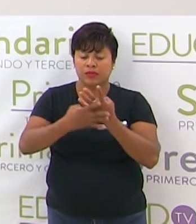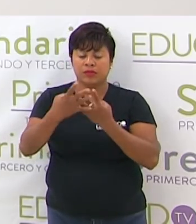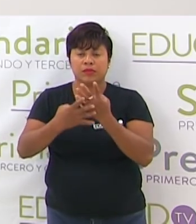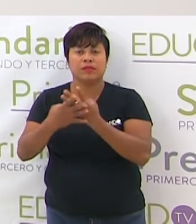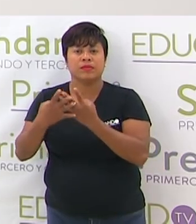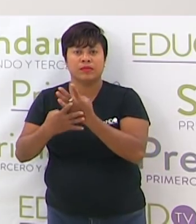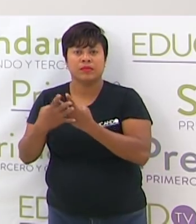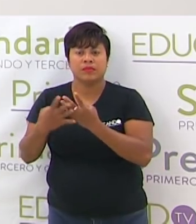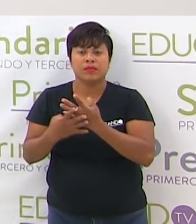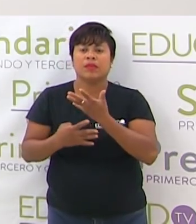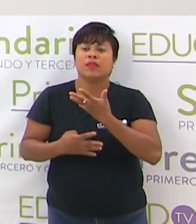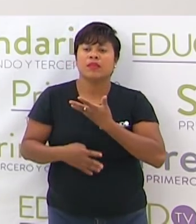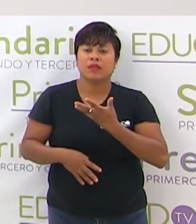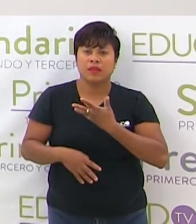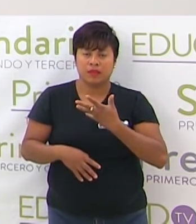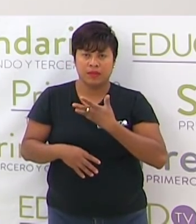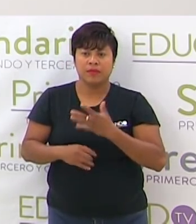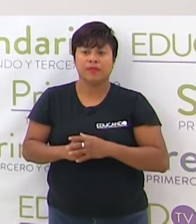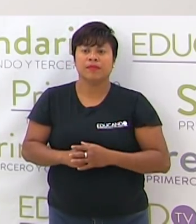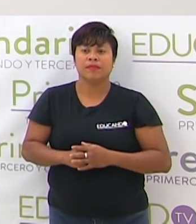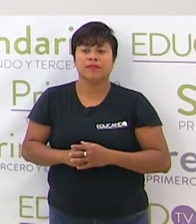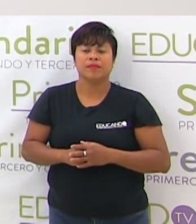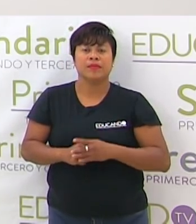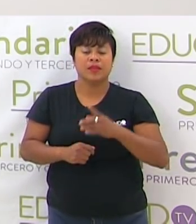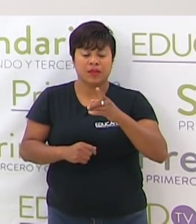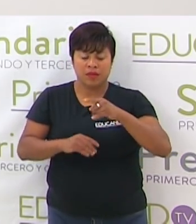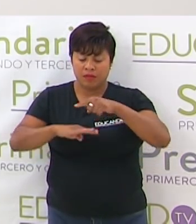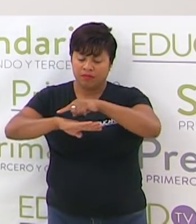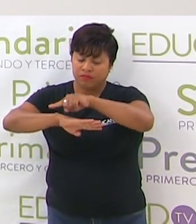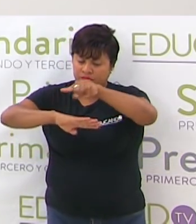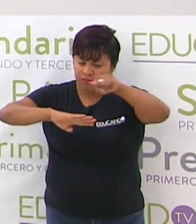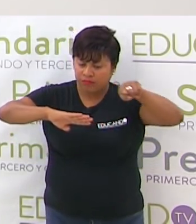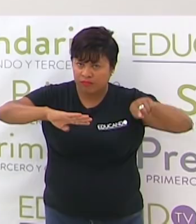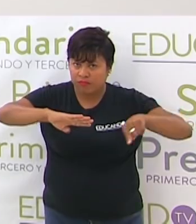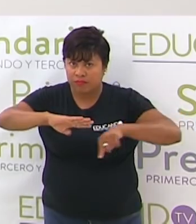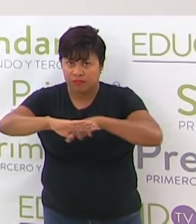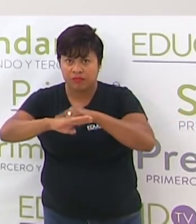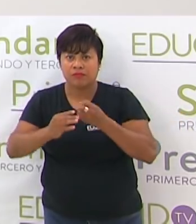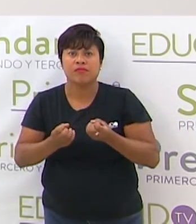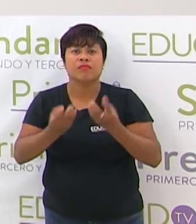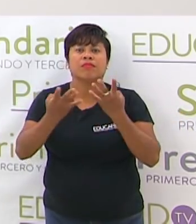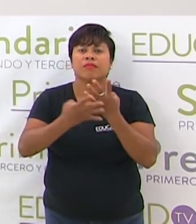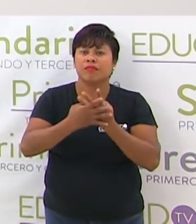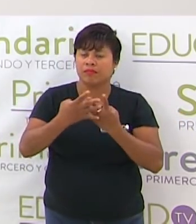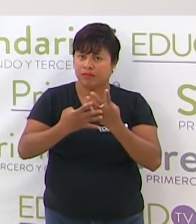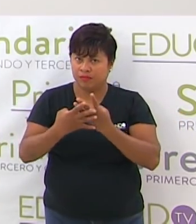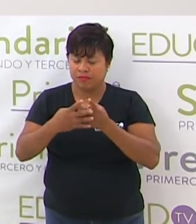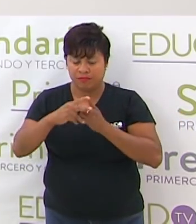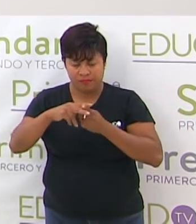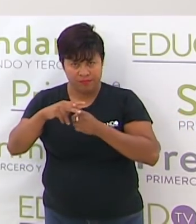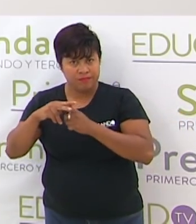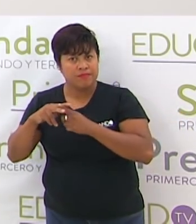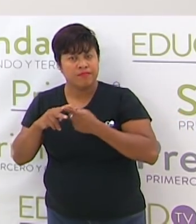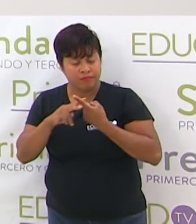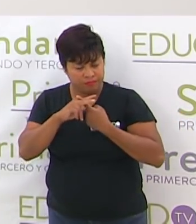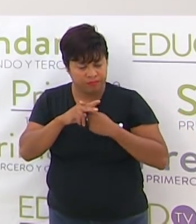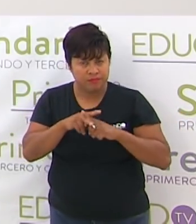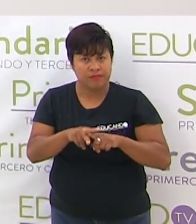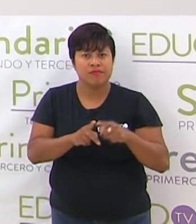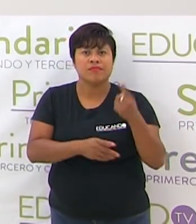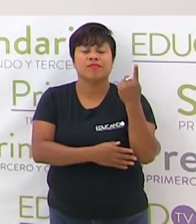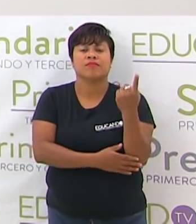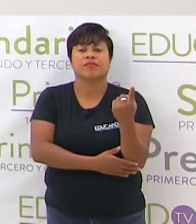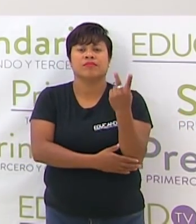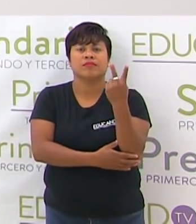cuántos cuadritos tiene alrededor. ¿Sí? Bien, entonces empezamos a contar de